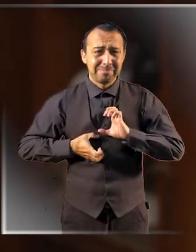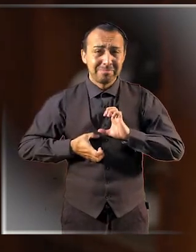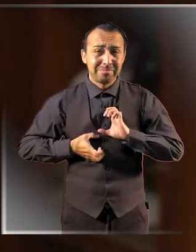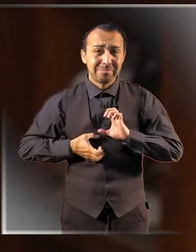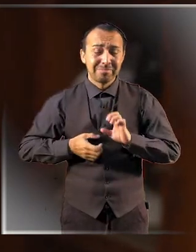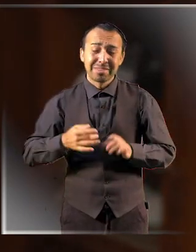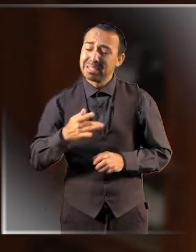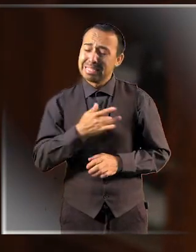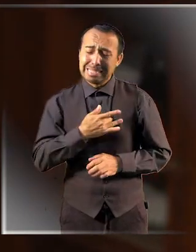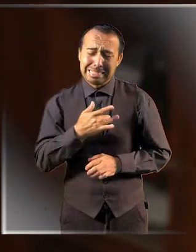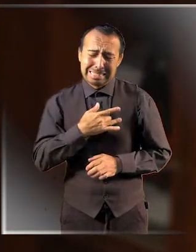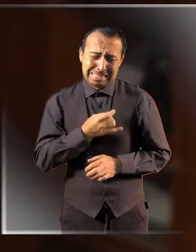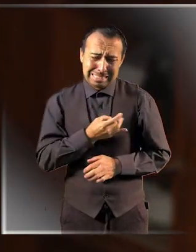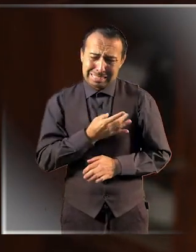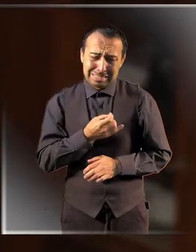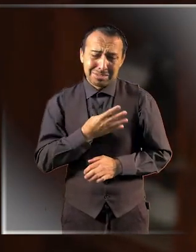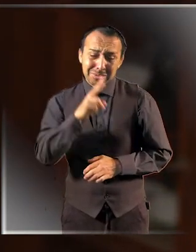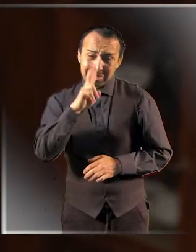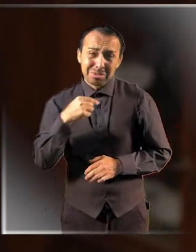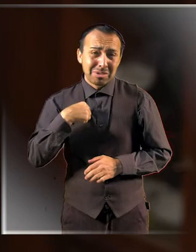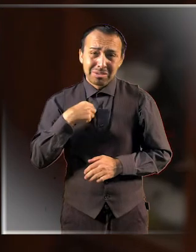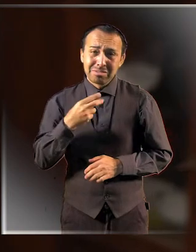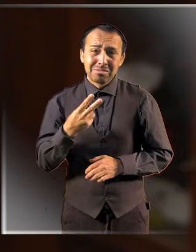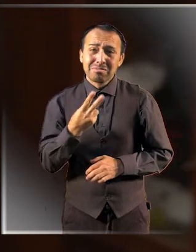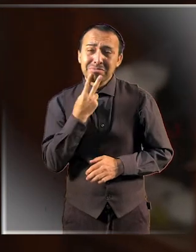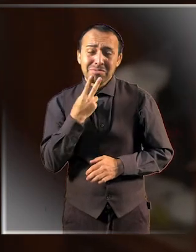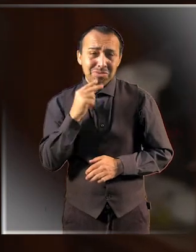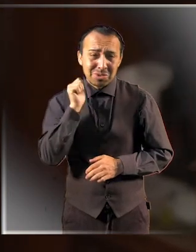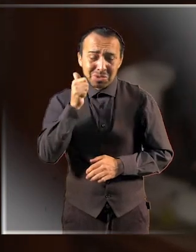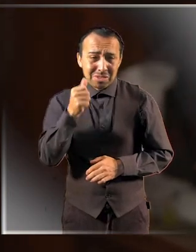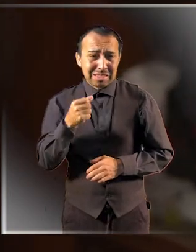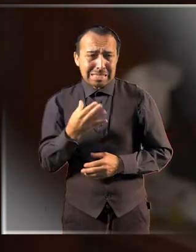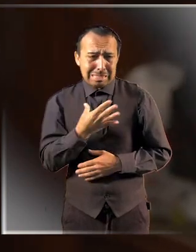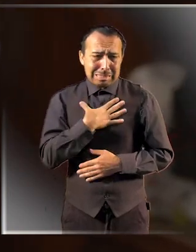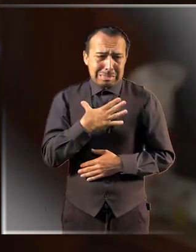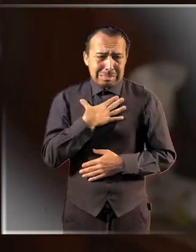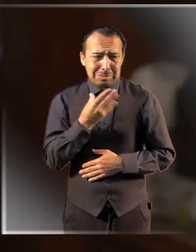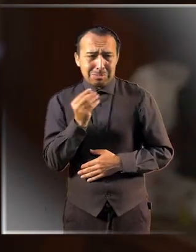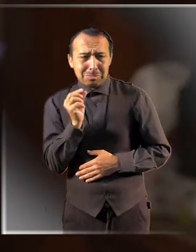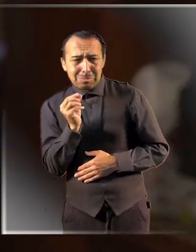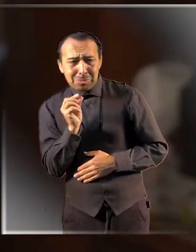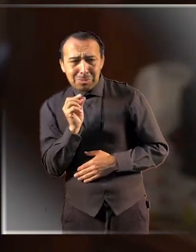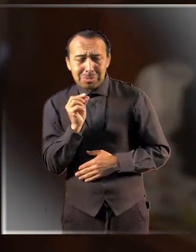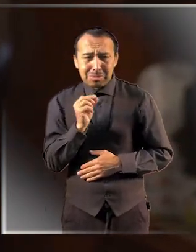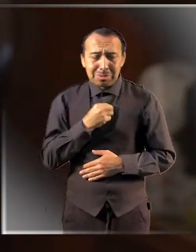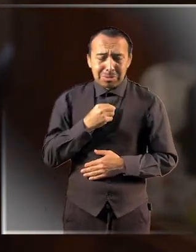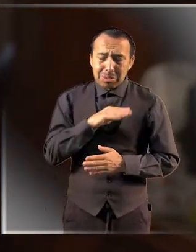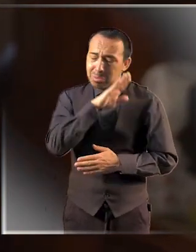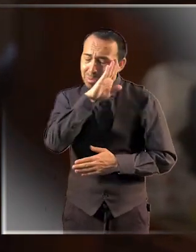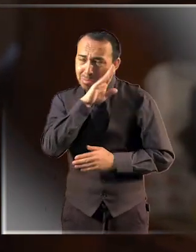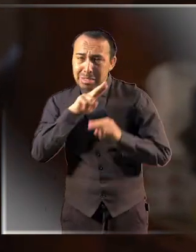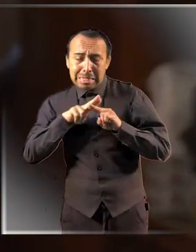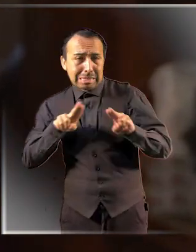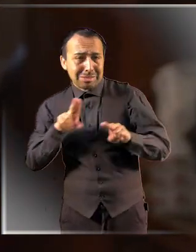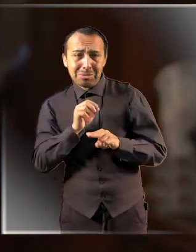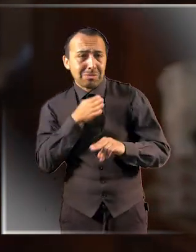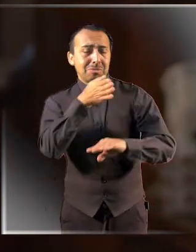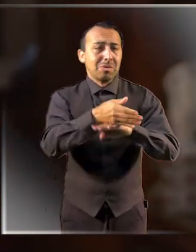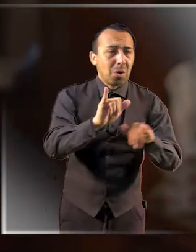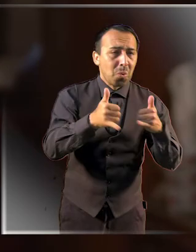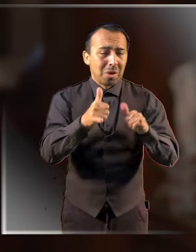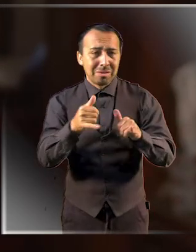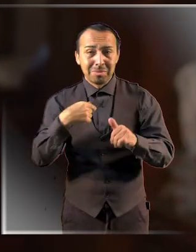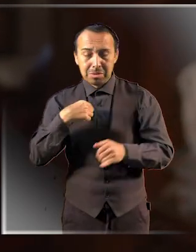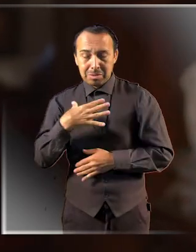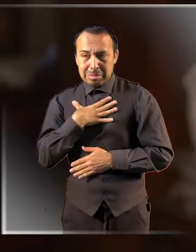Y todavía me duele porque todavía vivo con miedo. Yo no duermo tranquila, él va a jugar todo, pero no, miedo a que reciba